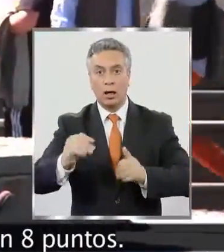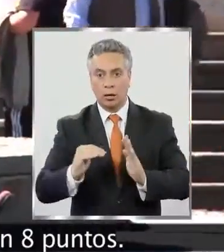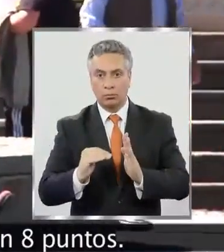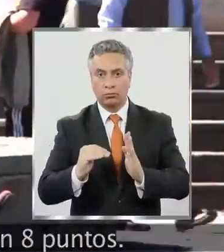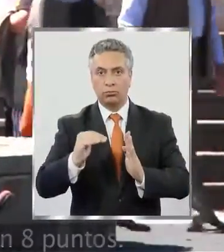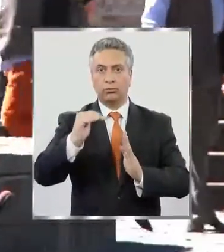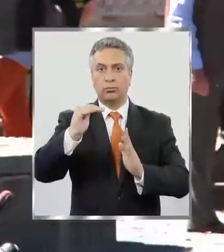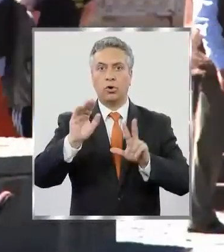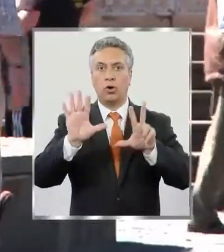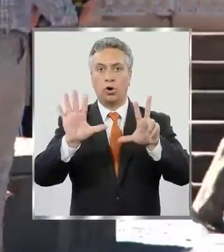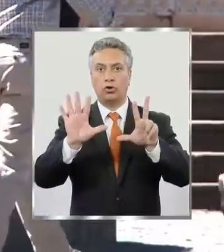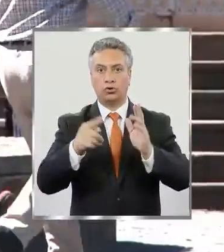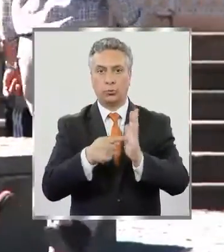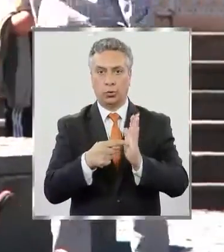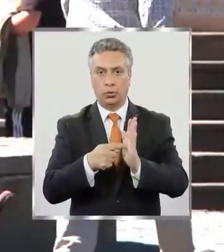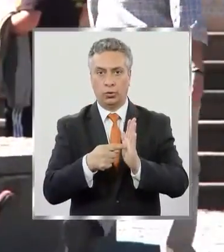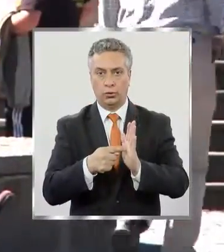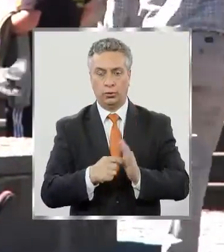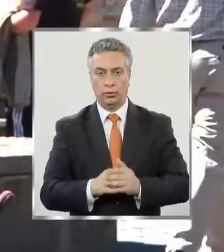8 puntos.